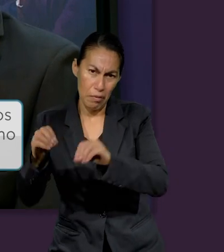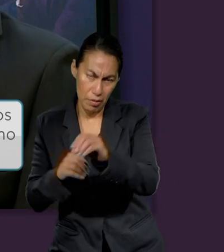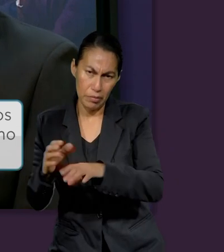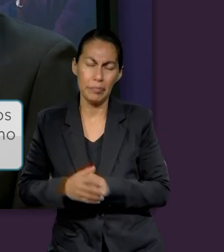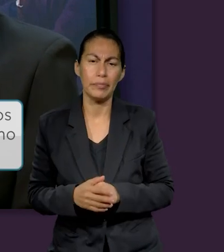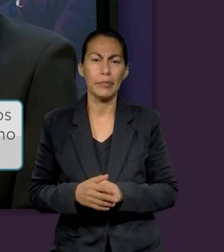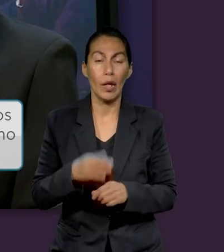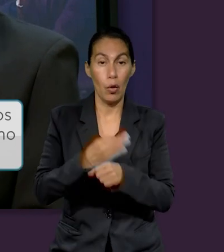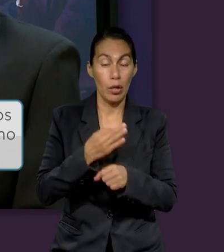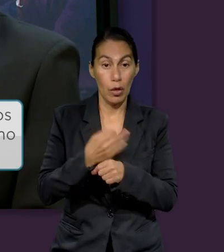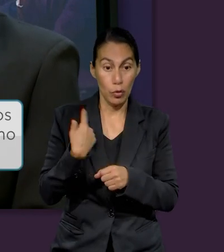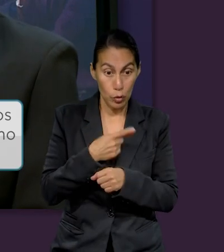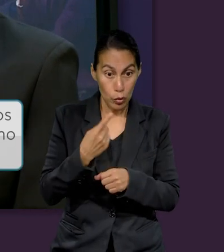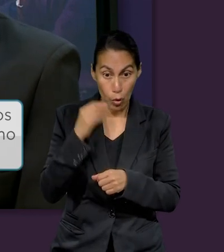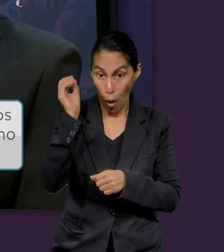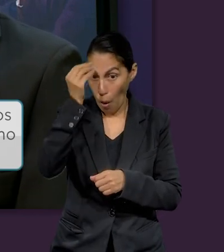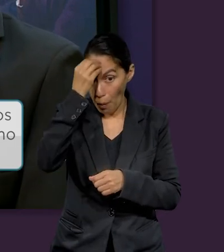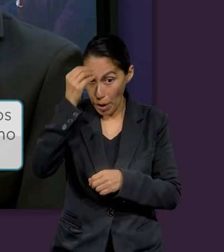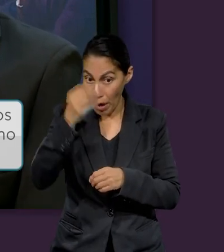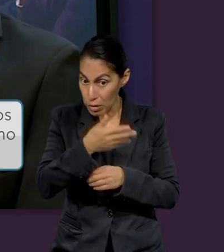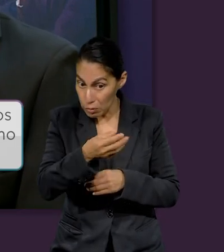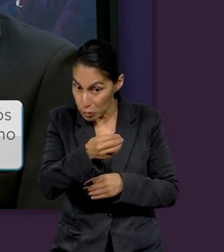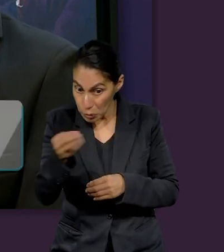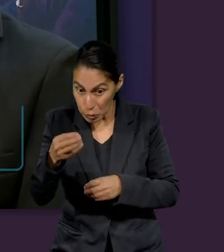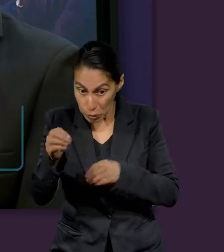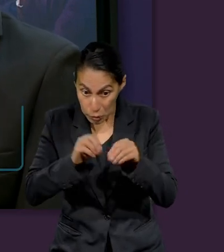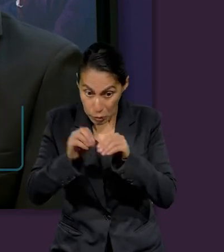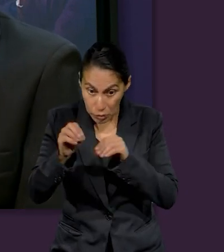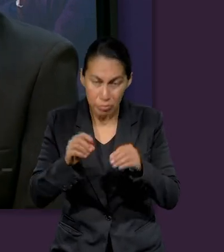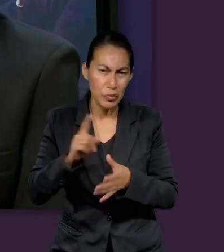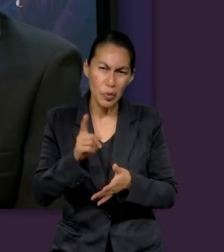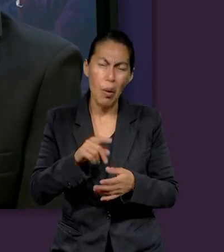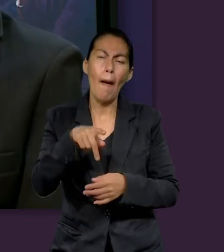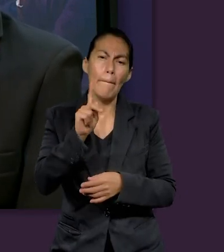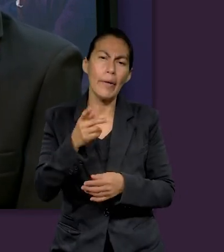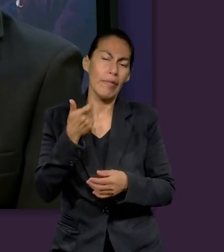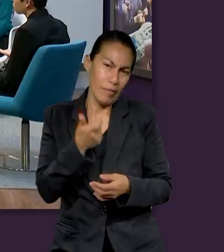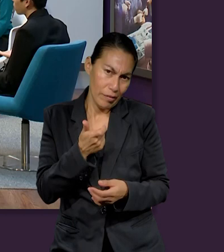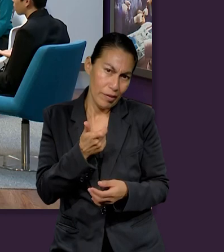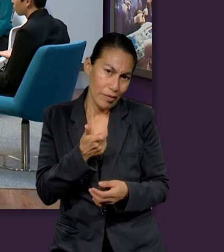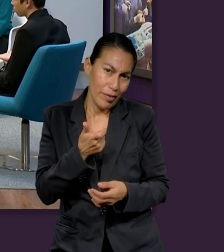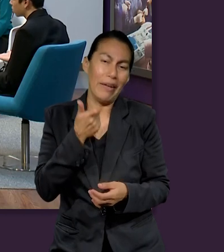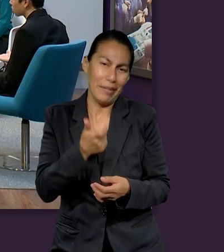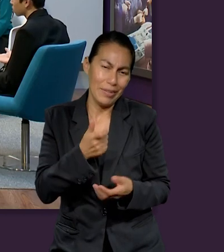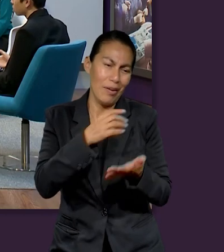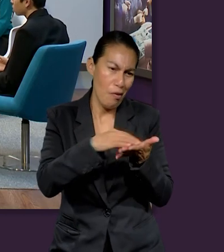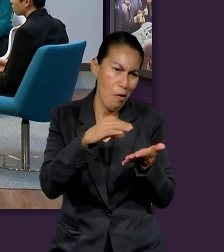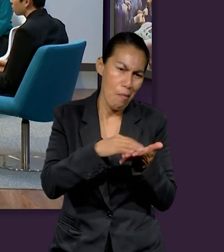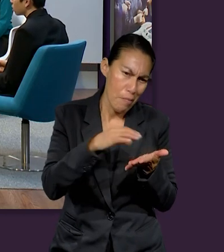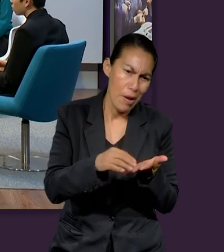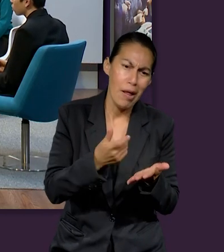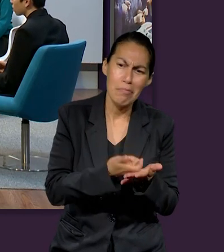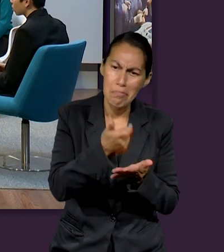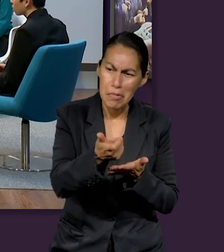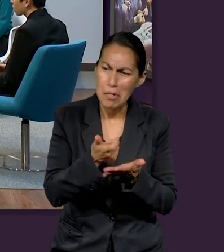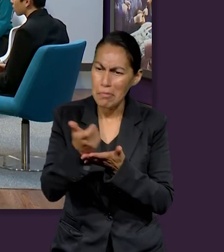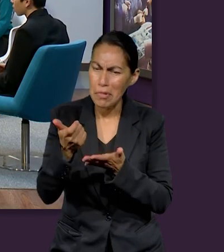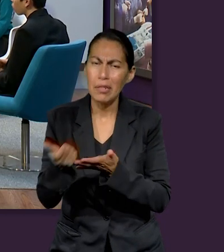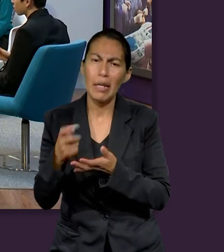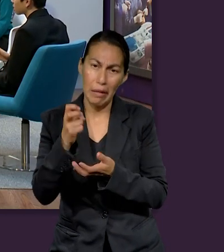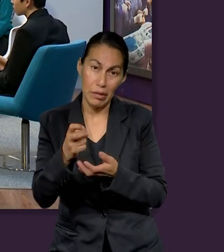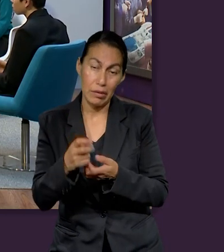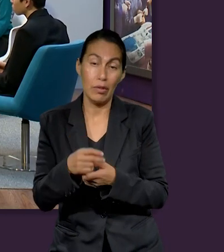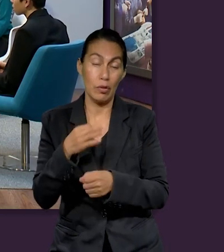pues no es no es que tengamos ovejas que administrar tenemos dinero son bienes que a fin de cuentas son para lo mismo y yo creo que